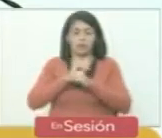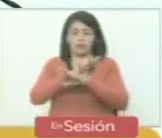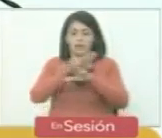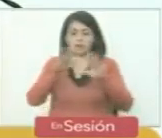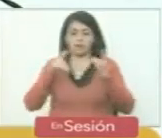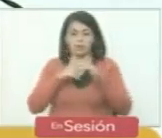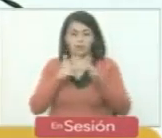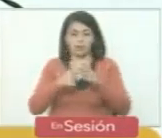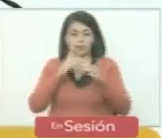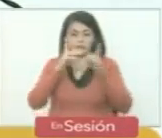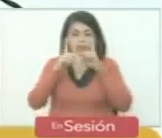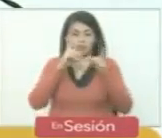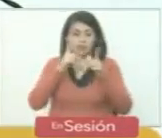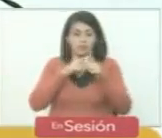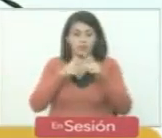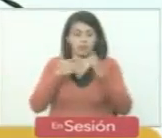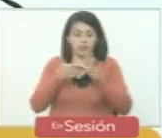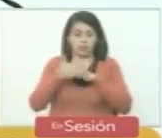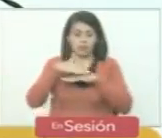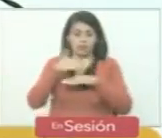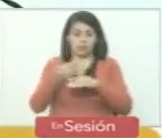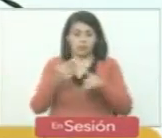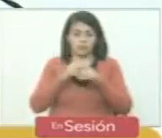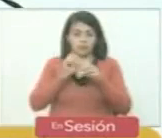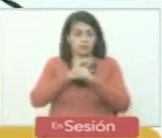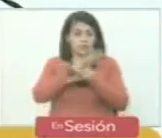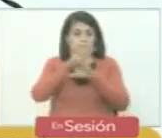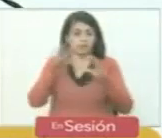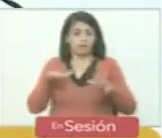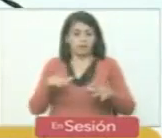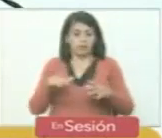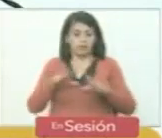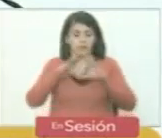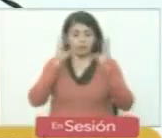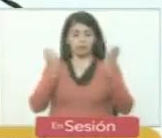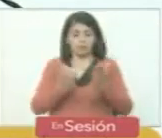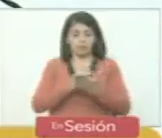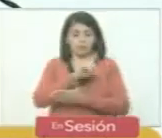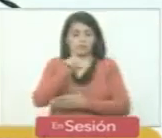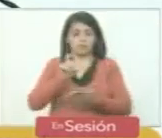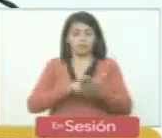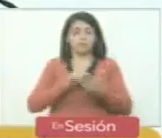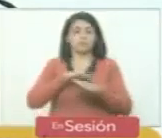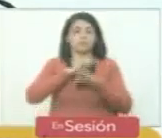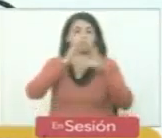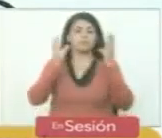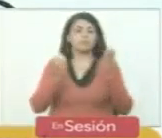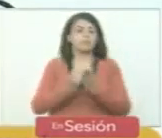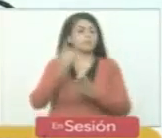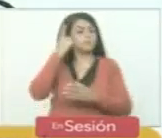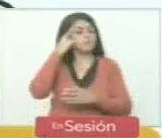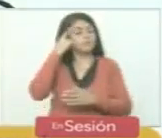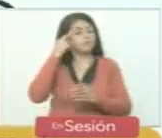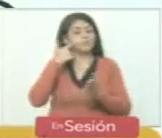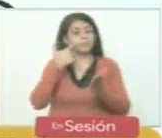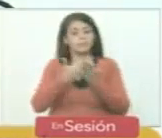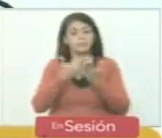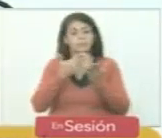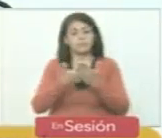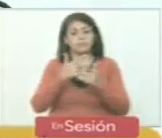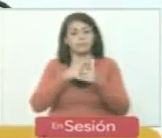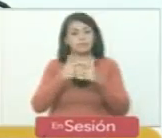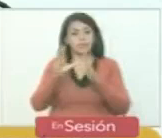difundido, discutido y difuminado por el mundo entero, para que el mundo sea testigo